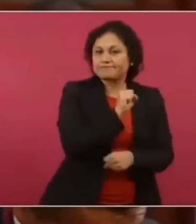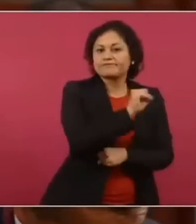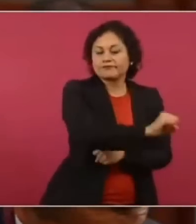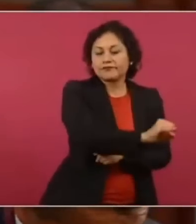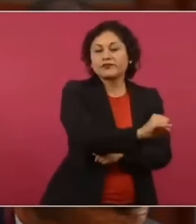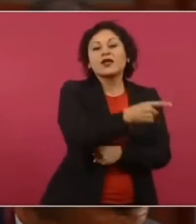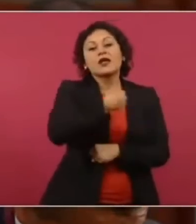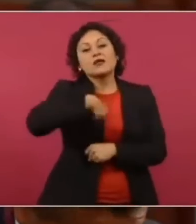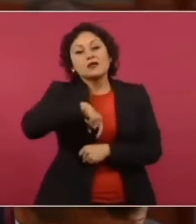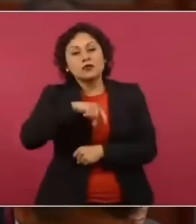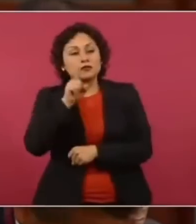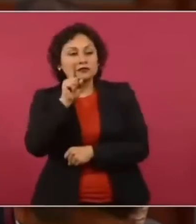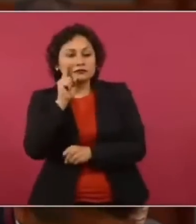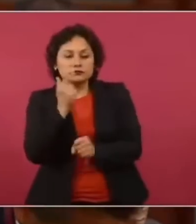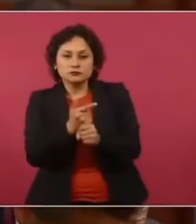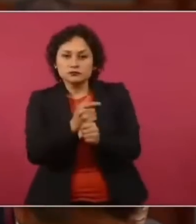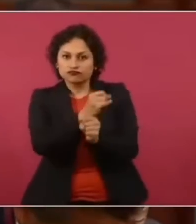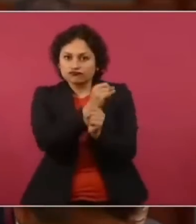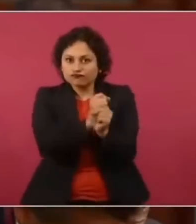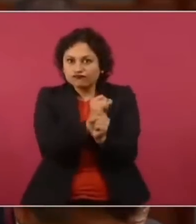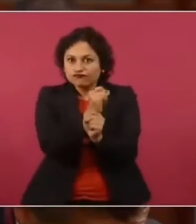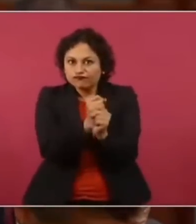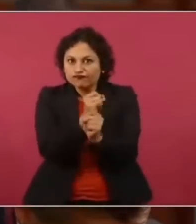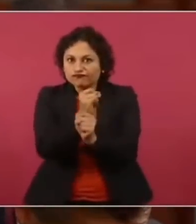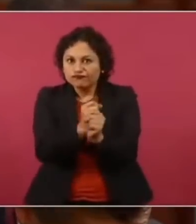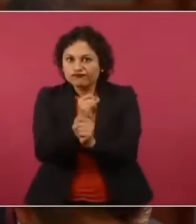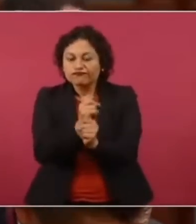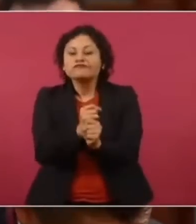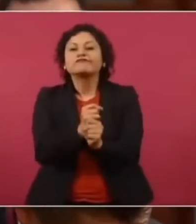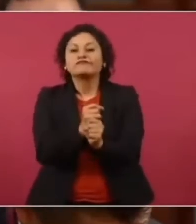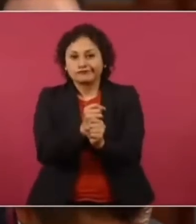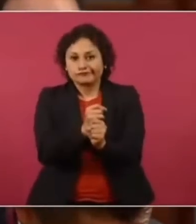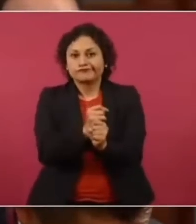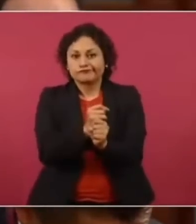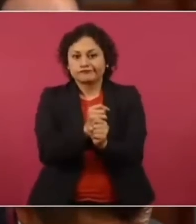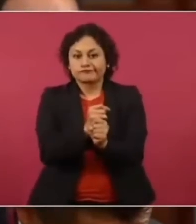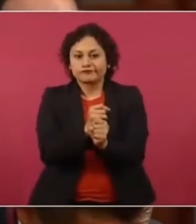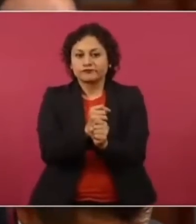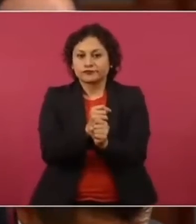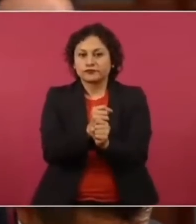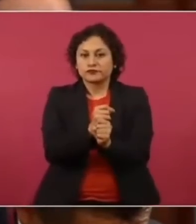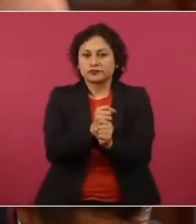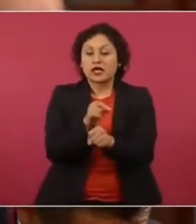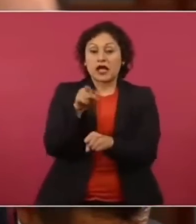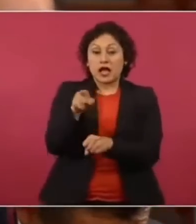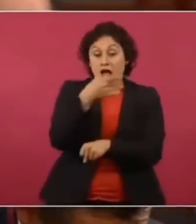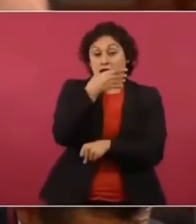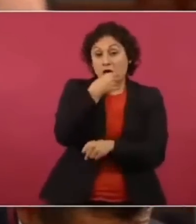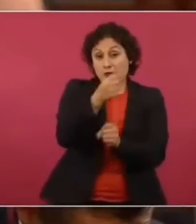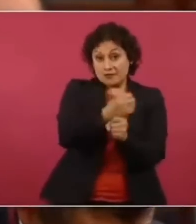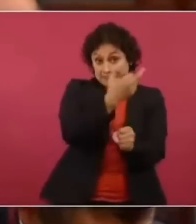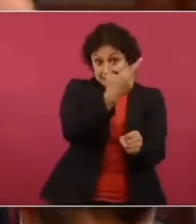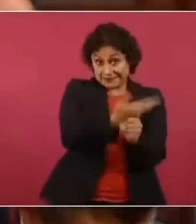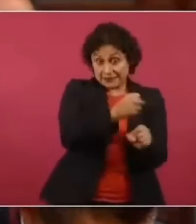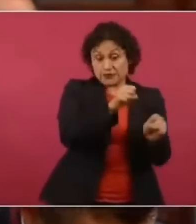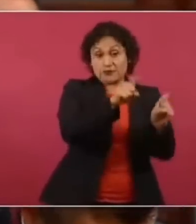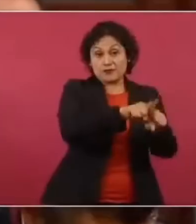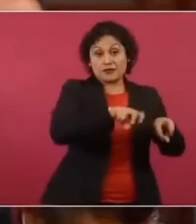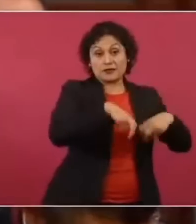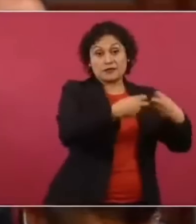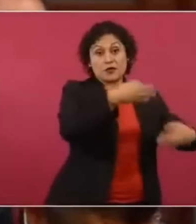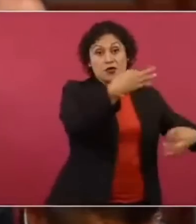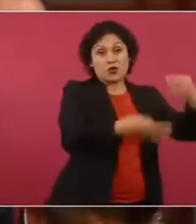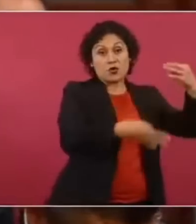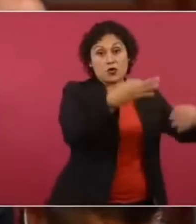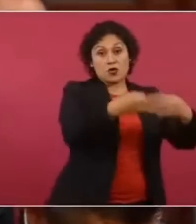que hemos podido realizar es que la persona, el funcionario, el secretario de este tribunal se regodea de